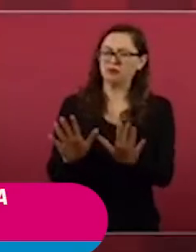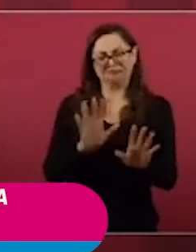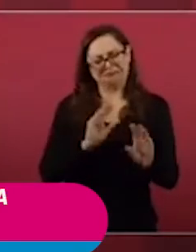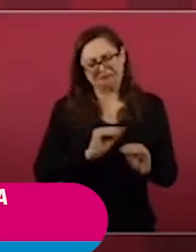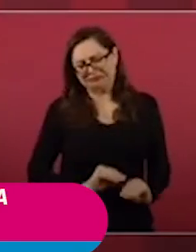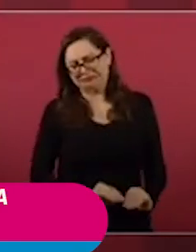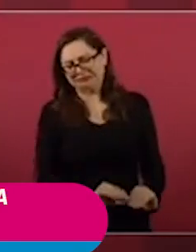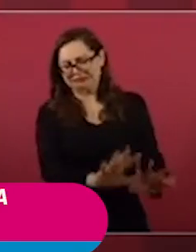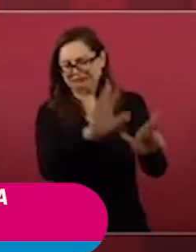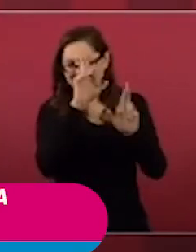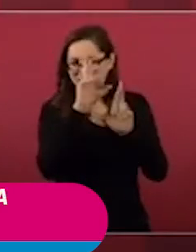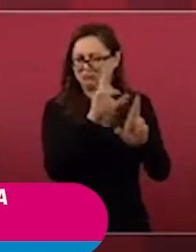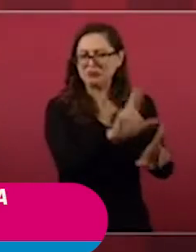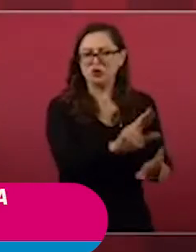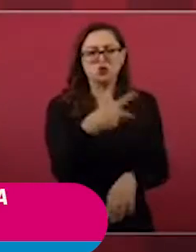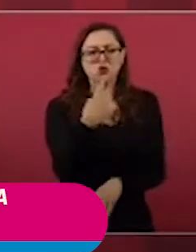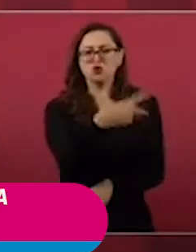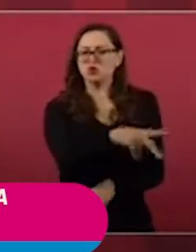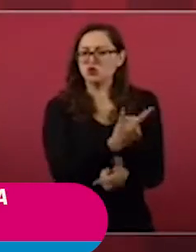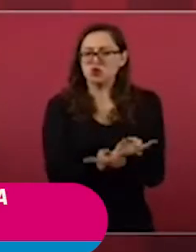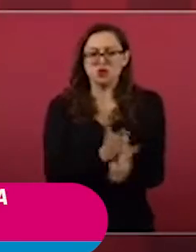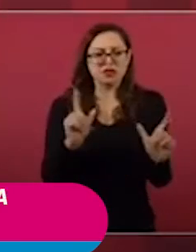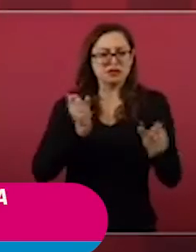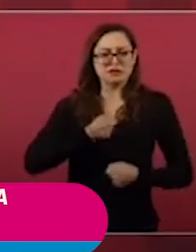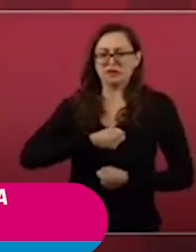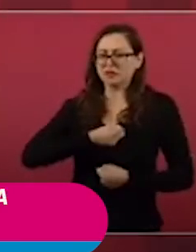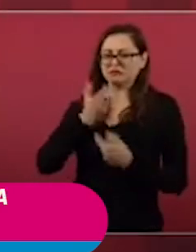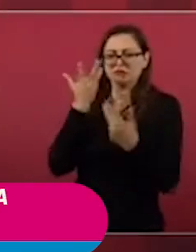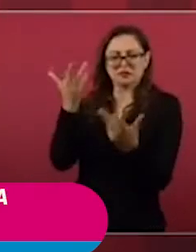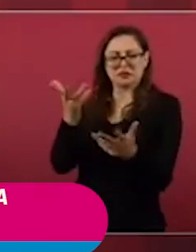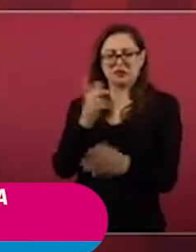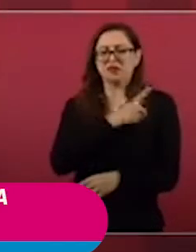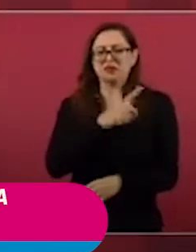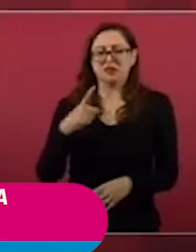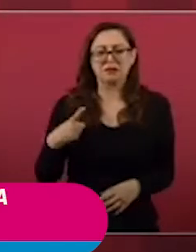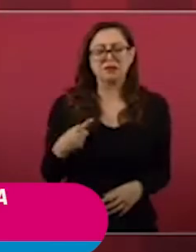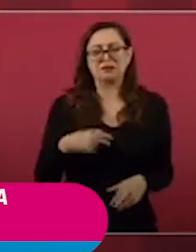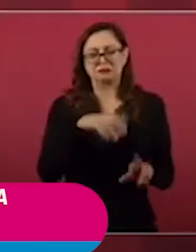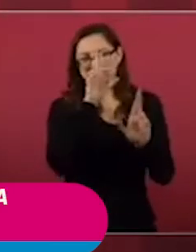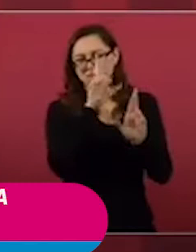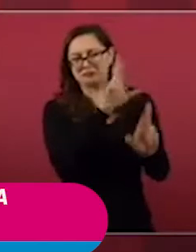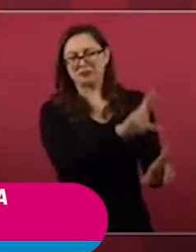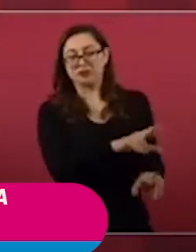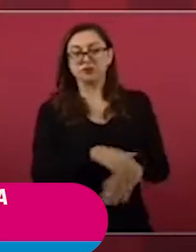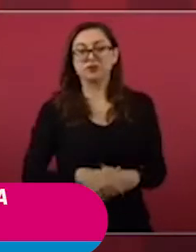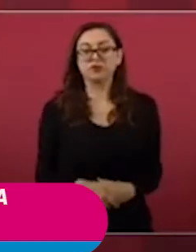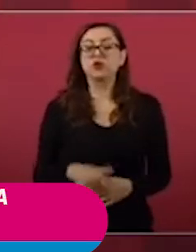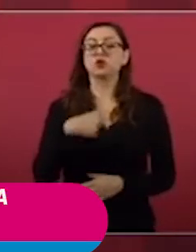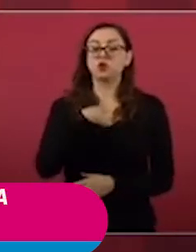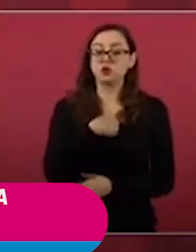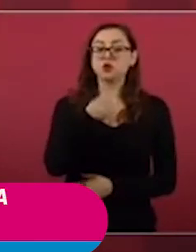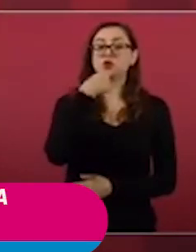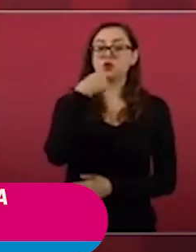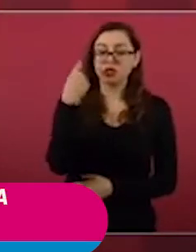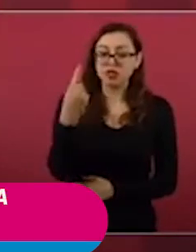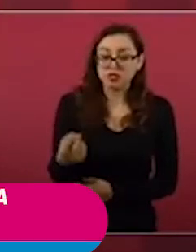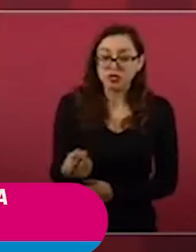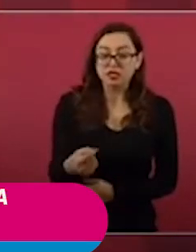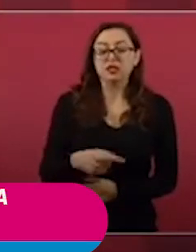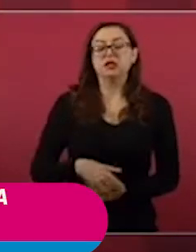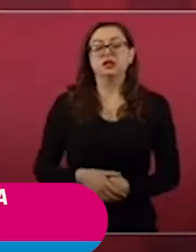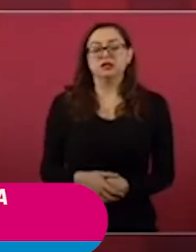derecho que tenemos todos los mexicanos a manifestarnos. Y dije que nosotros